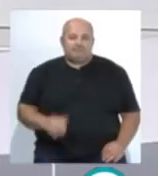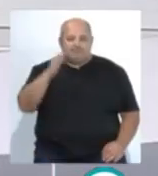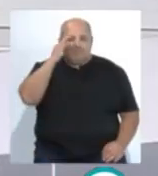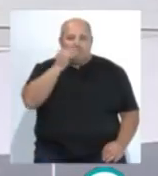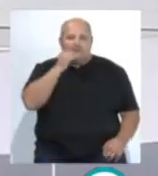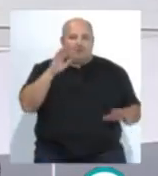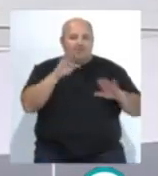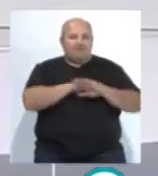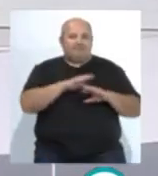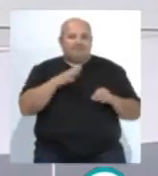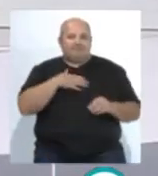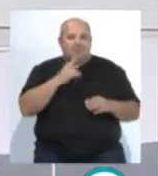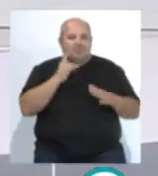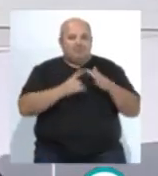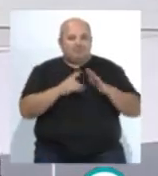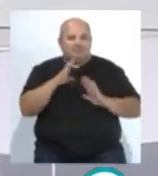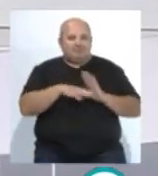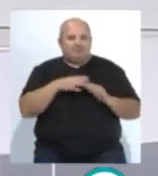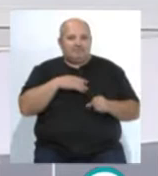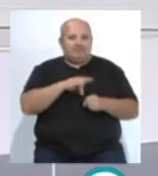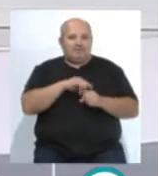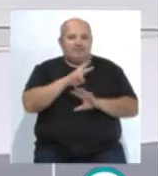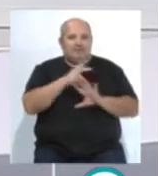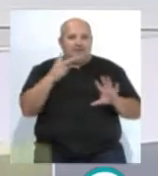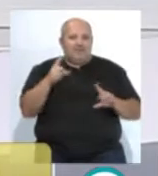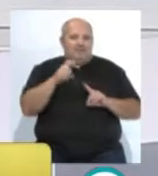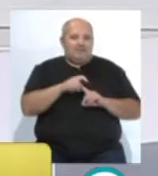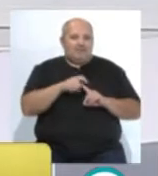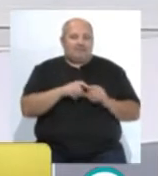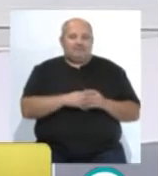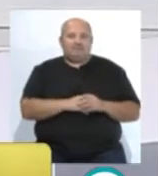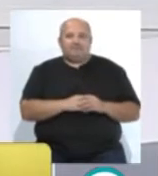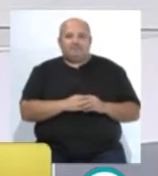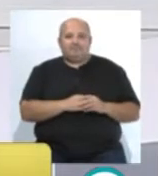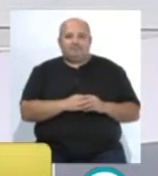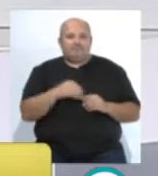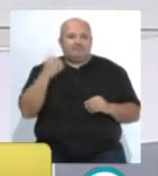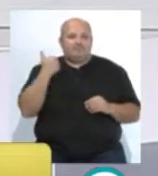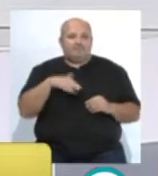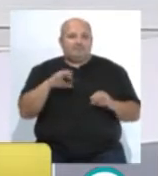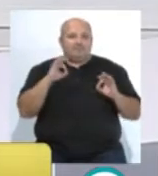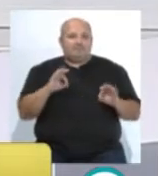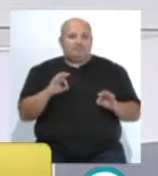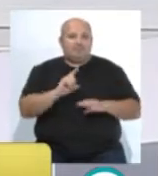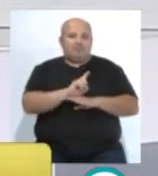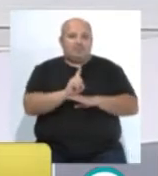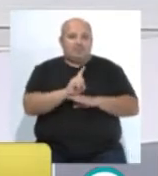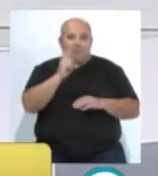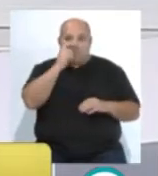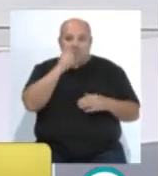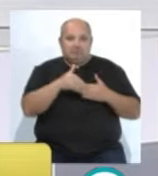Hola, muy buenas noches. Ya estamos en este submarino del lunes 27 de mayo. Ya tenemos prontito